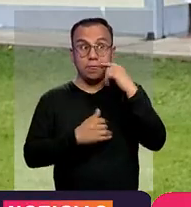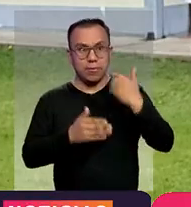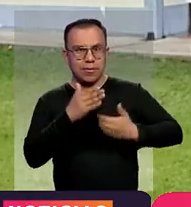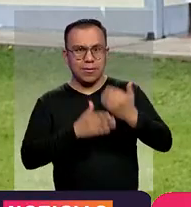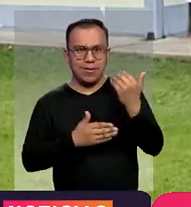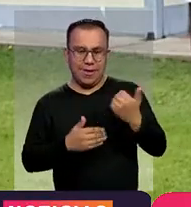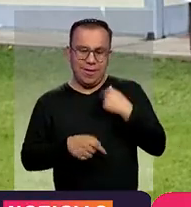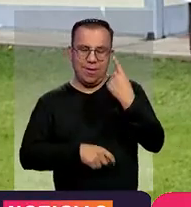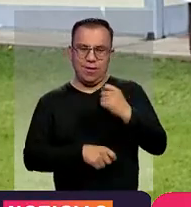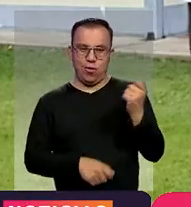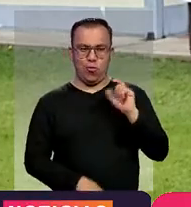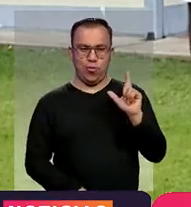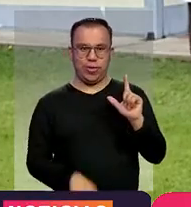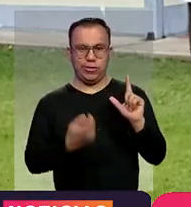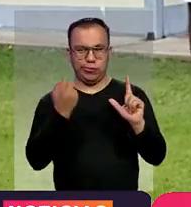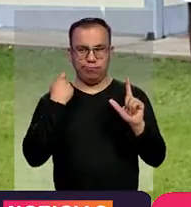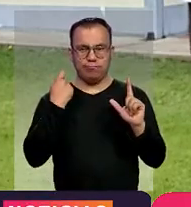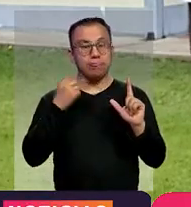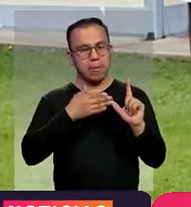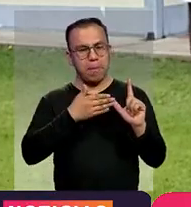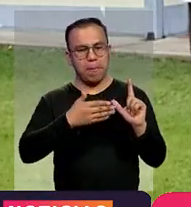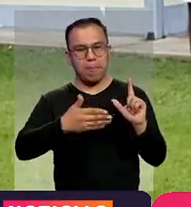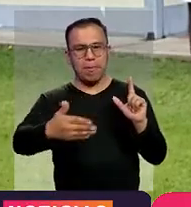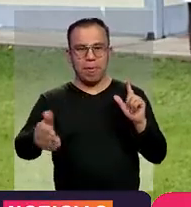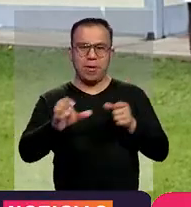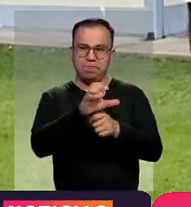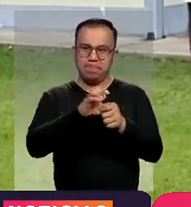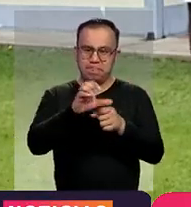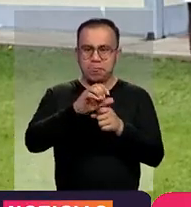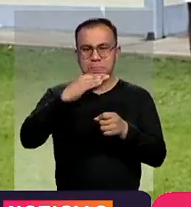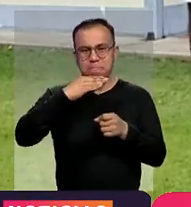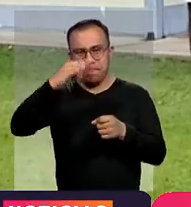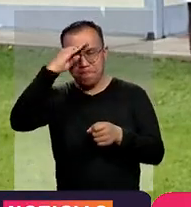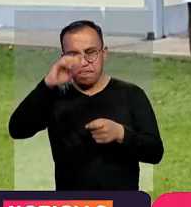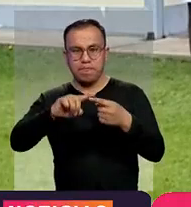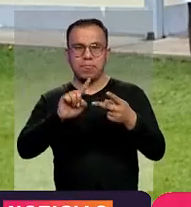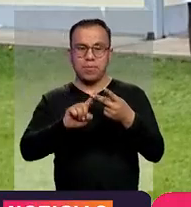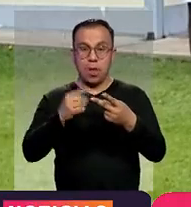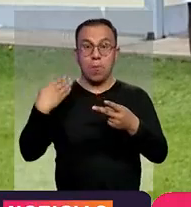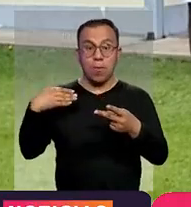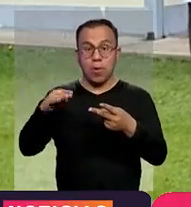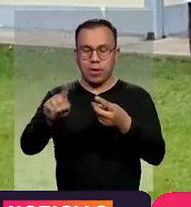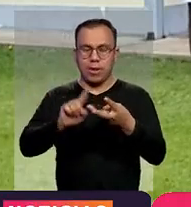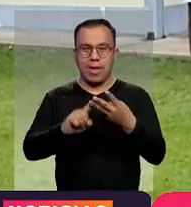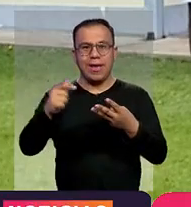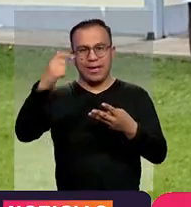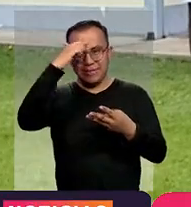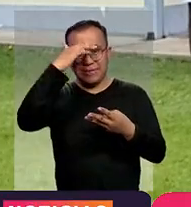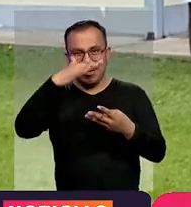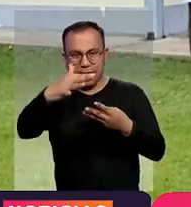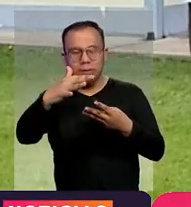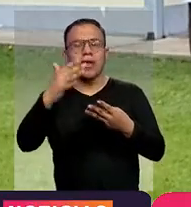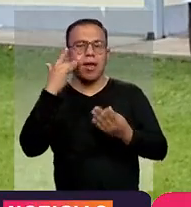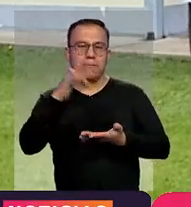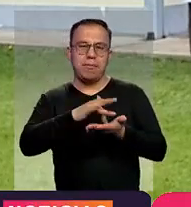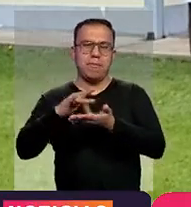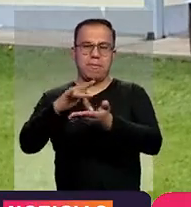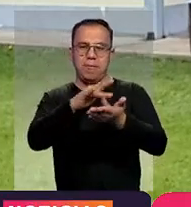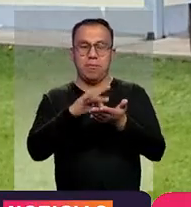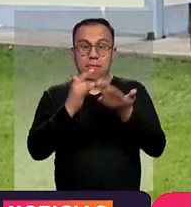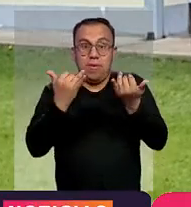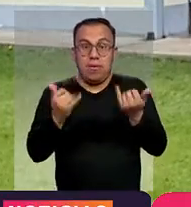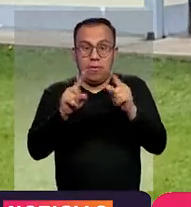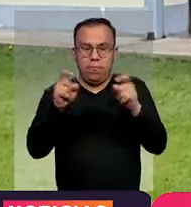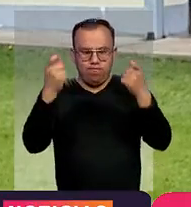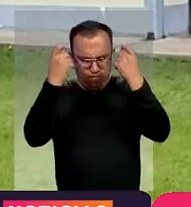realizando desde este lunes, donde estudiantes de ciudades como Medellín, Buenaventura, Santa Marta participaron. Se espera que